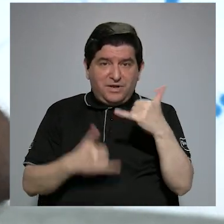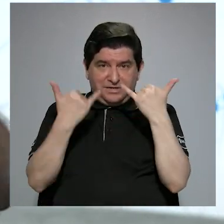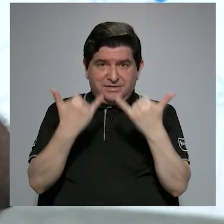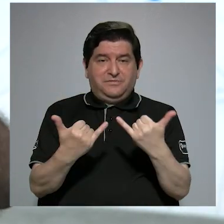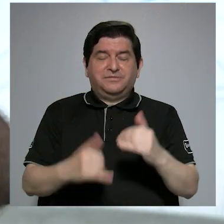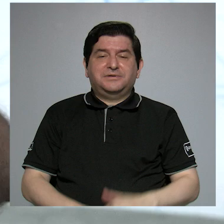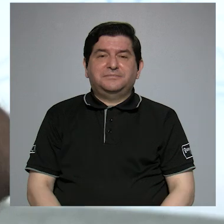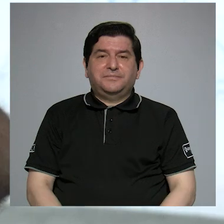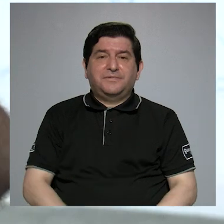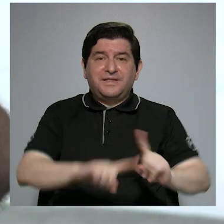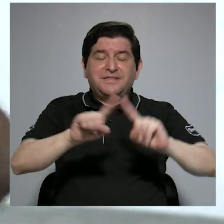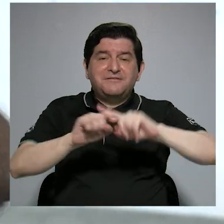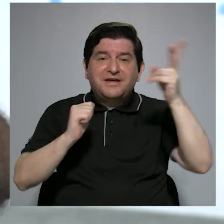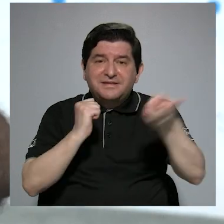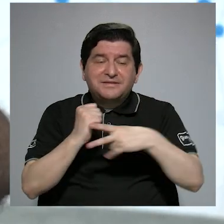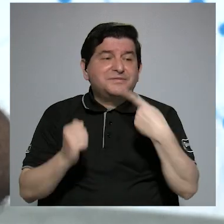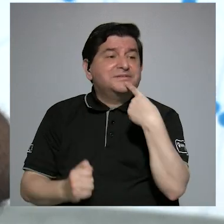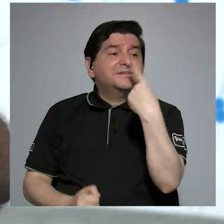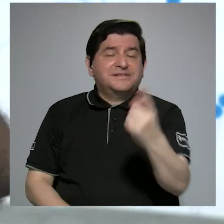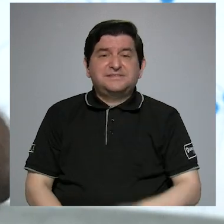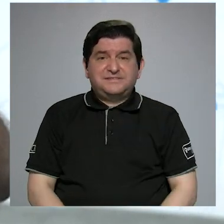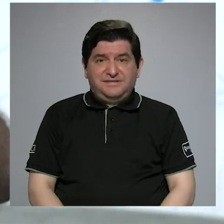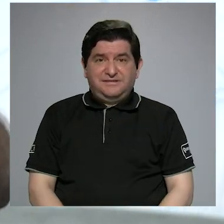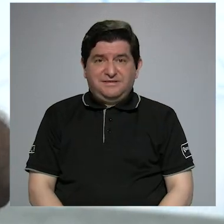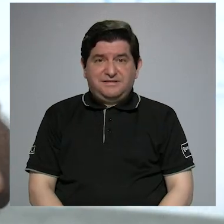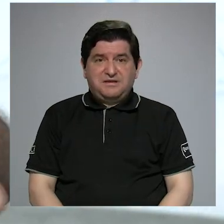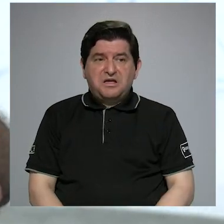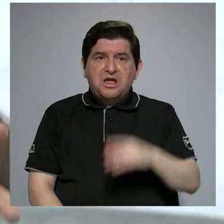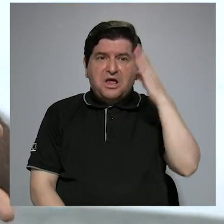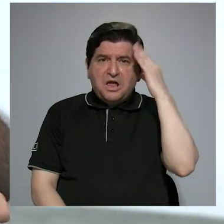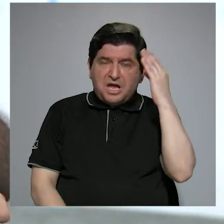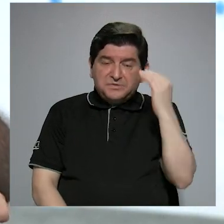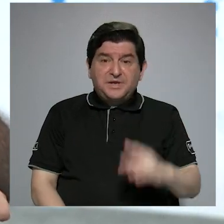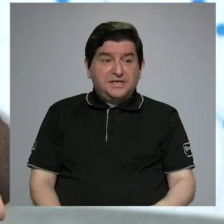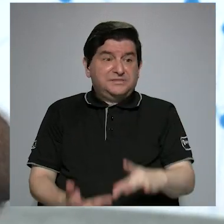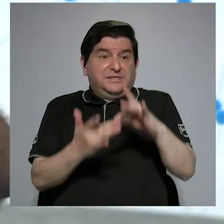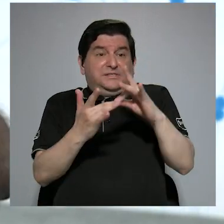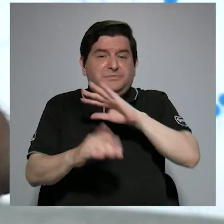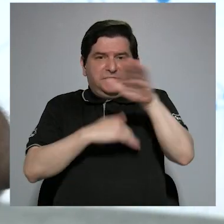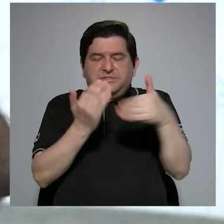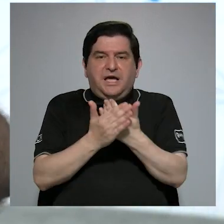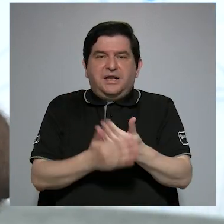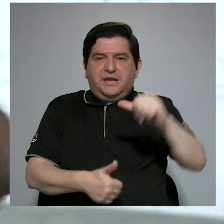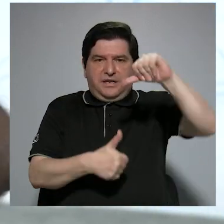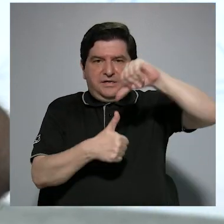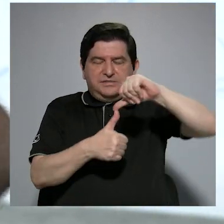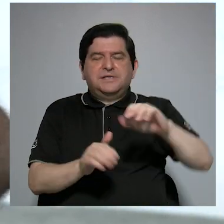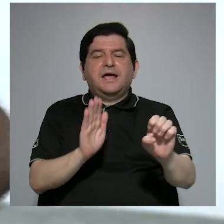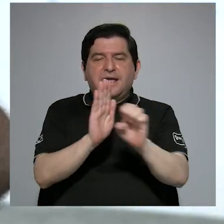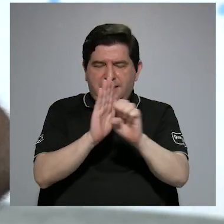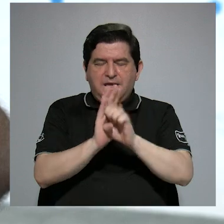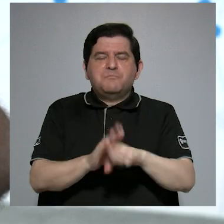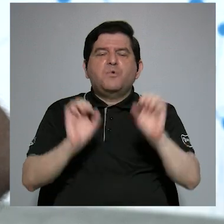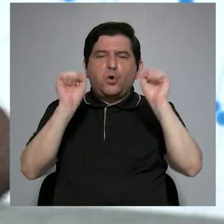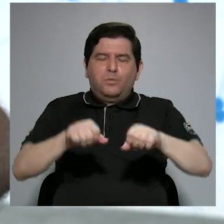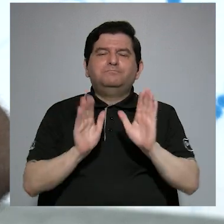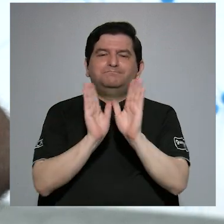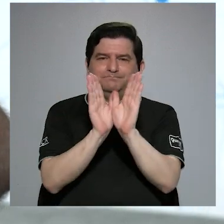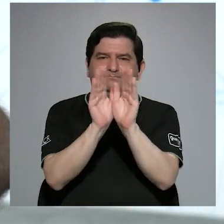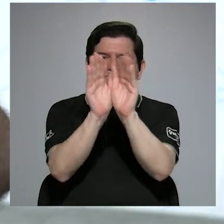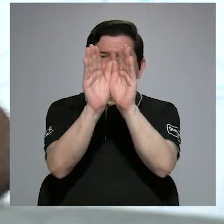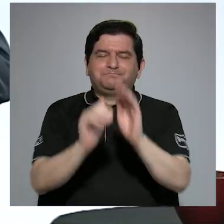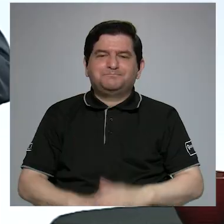Y en muchas ocasiones, ¿verdad?, poder decir, a veces tenemos experiencias que son únicas en Centroamérica, como es esta, como Podemos